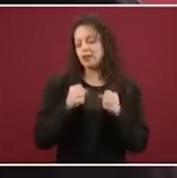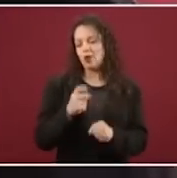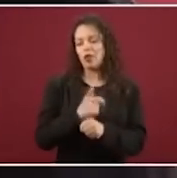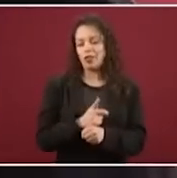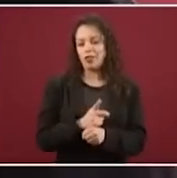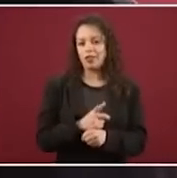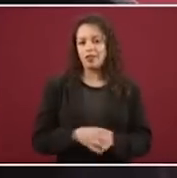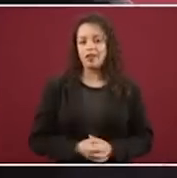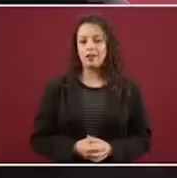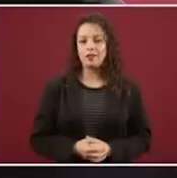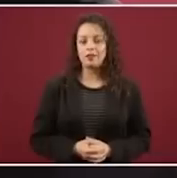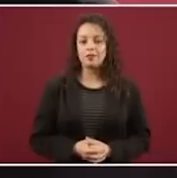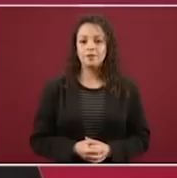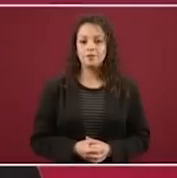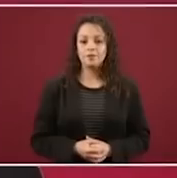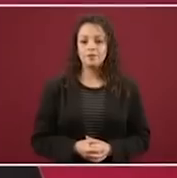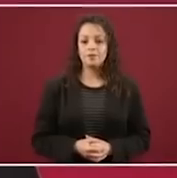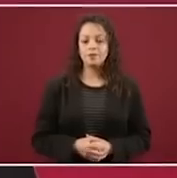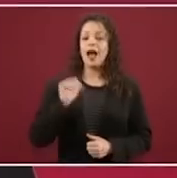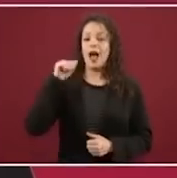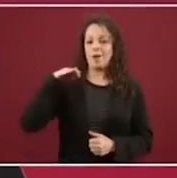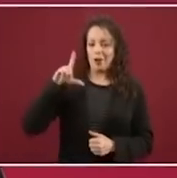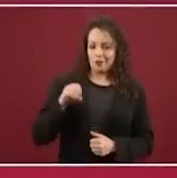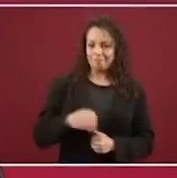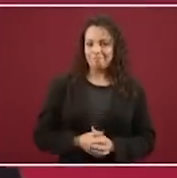la seguridad, Andrés Manuel.